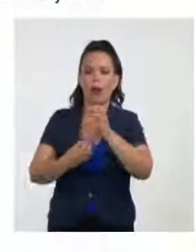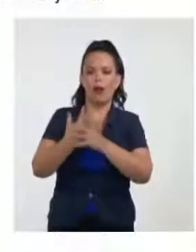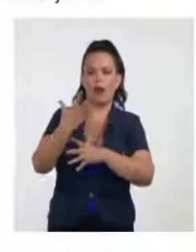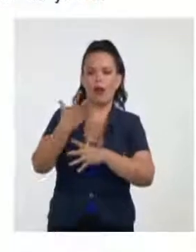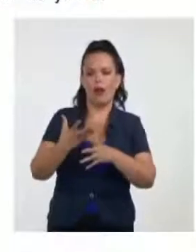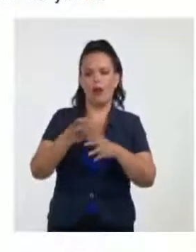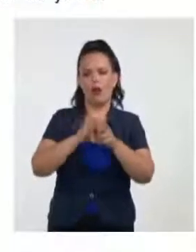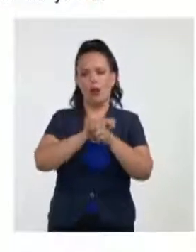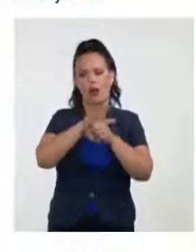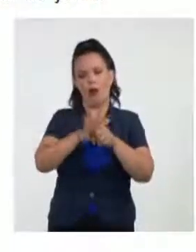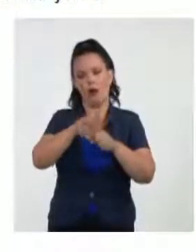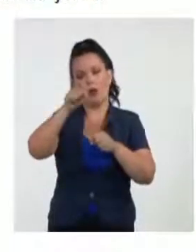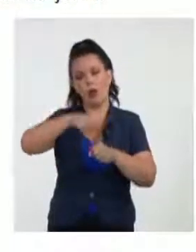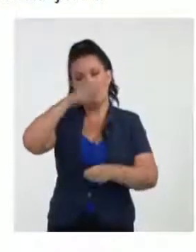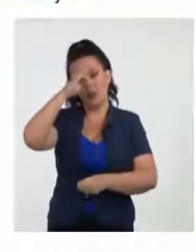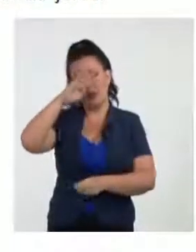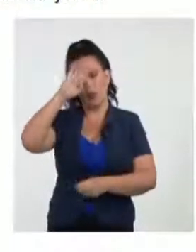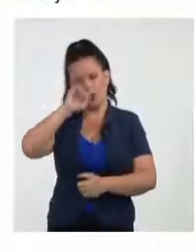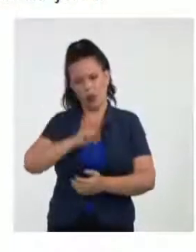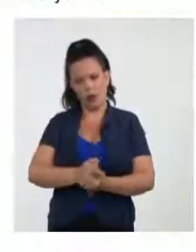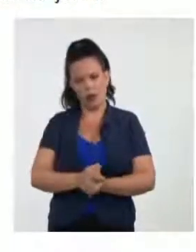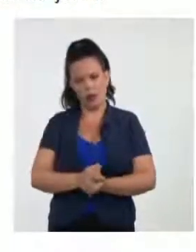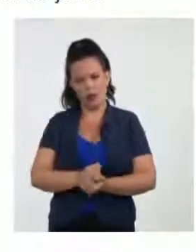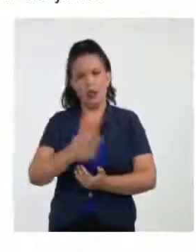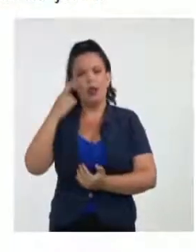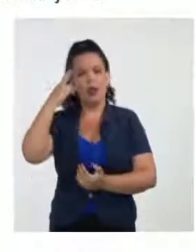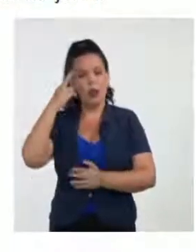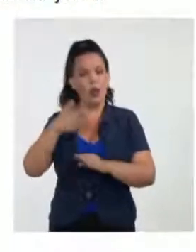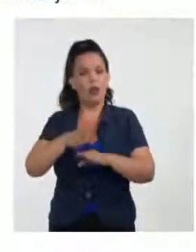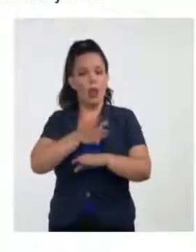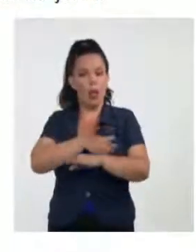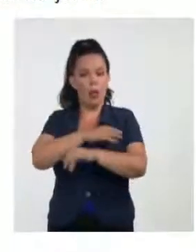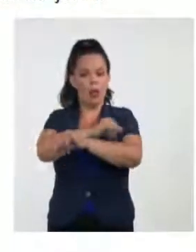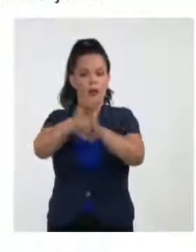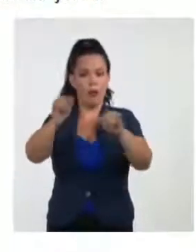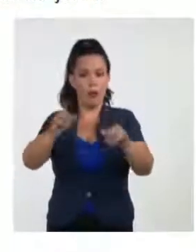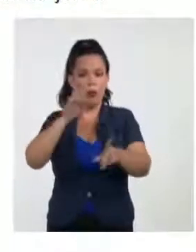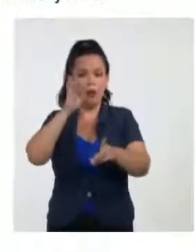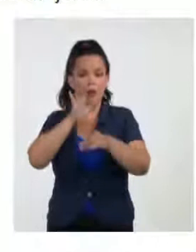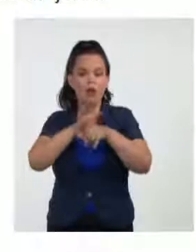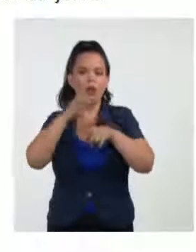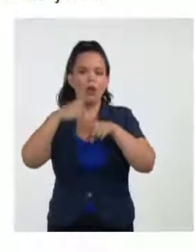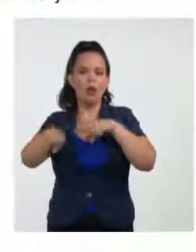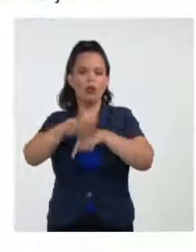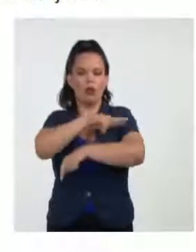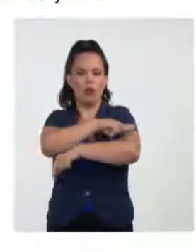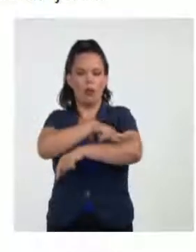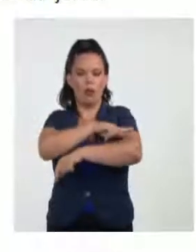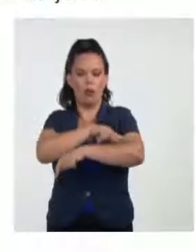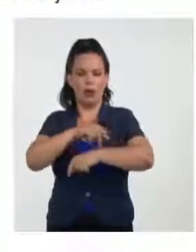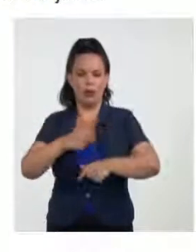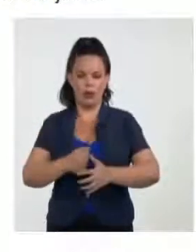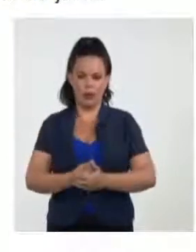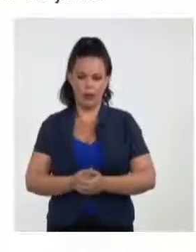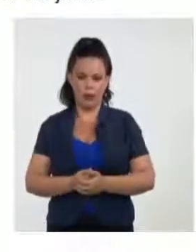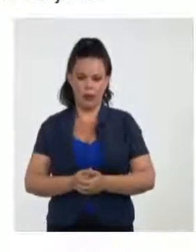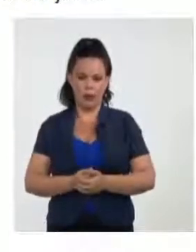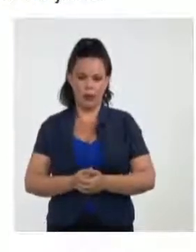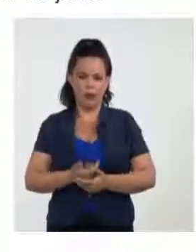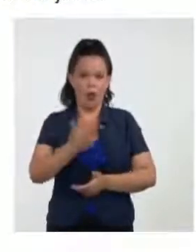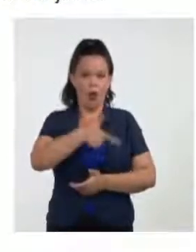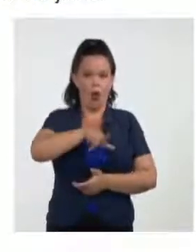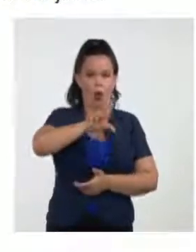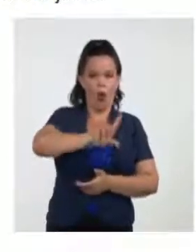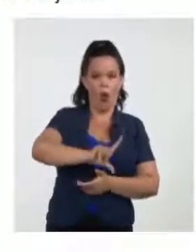nuestro país, que ya venían circulando en el mundo desde finales del año pasado, desde el segundo semestre del año pasado y sobre todo